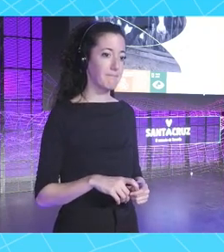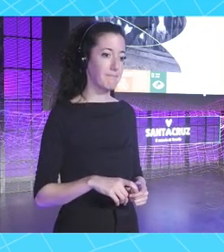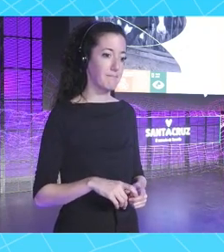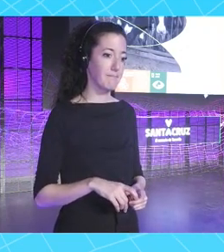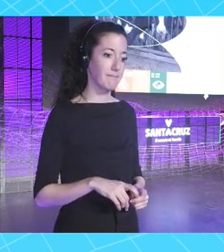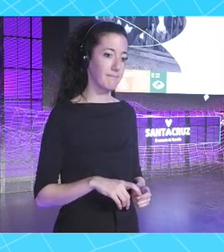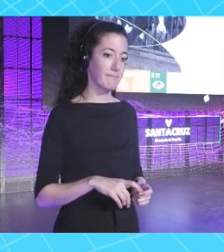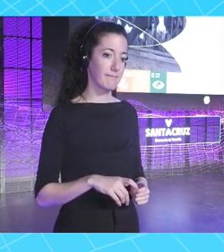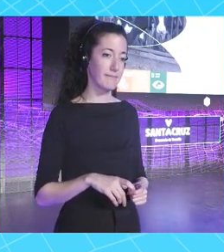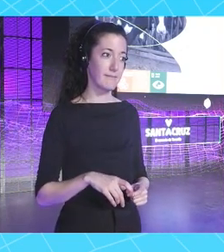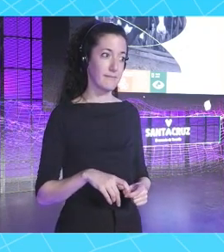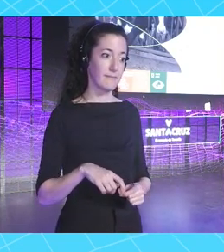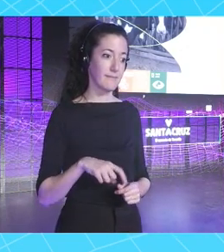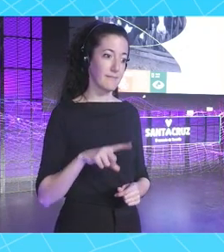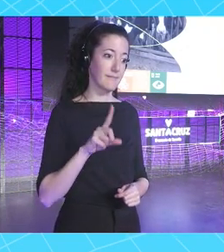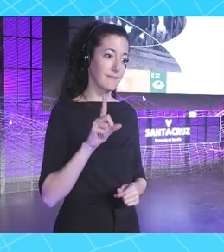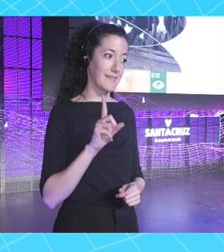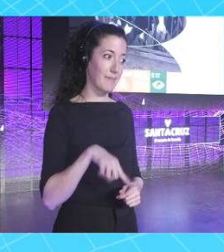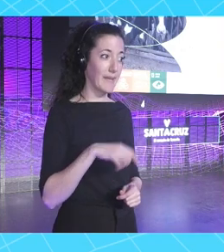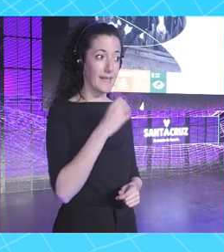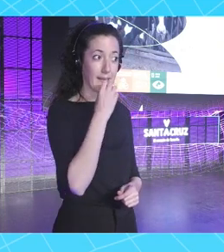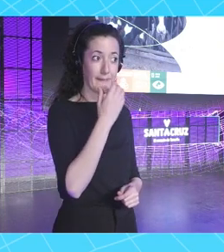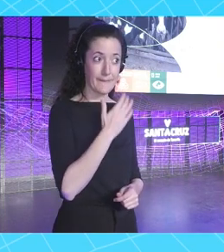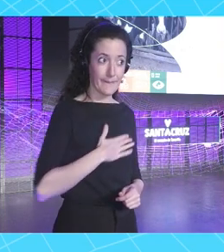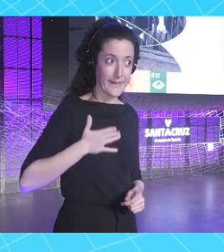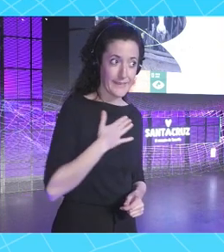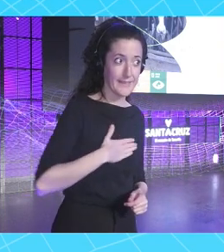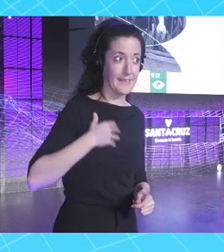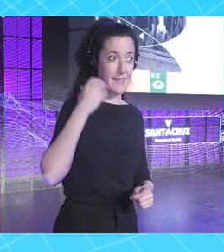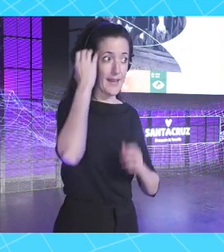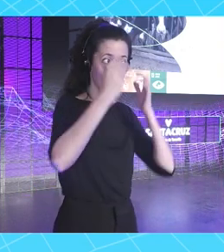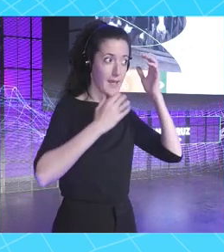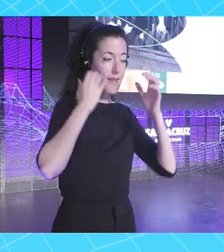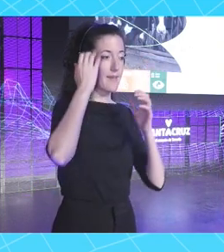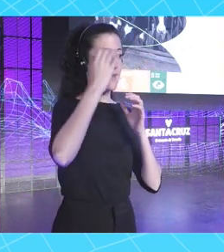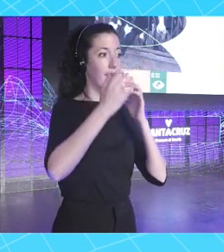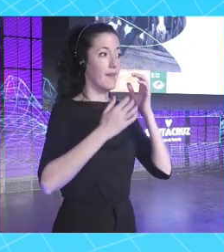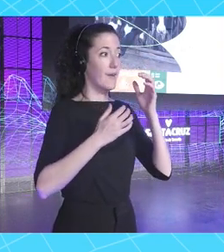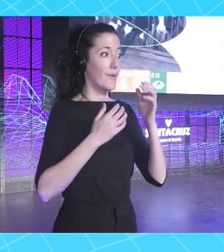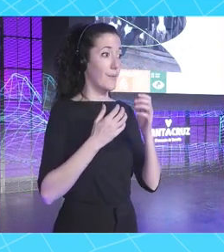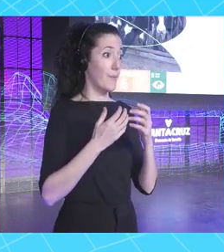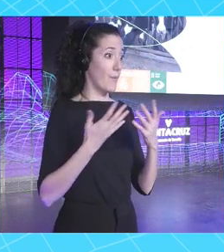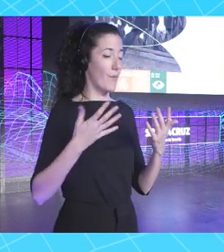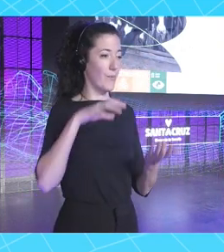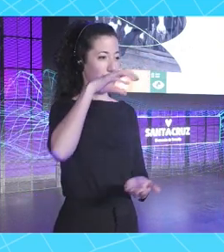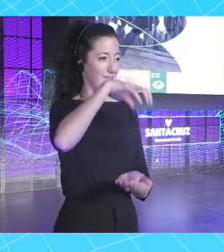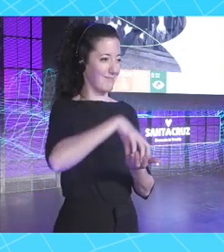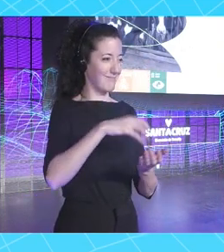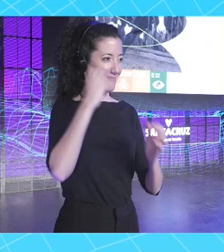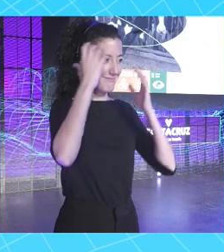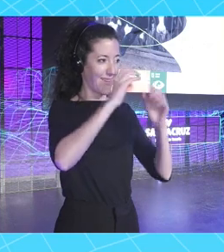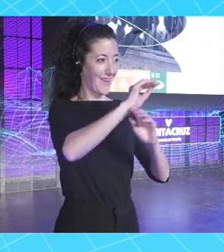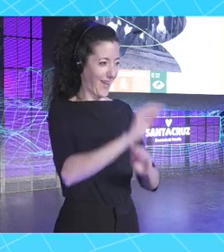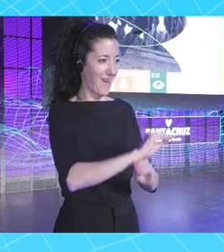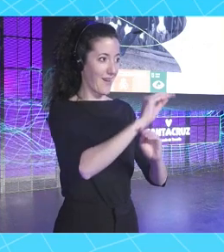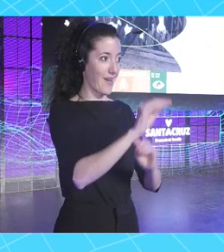el bienestar el bienestar animal o el nivel de emisiones que estaba generando una granja En qué